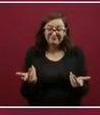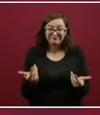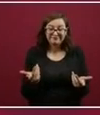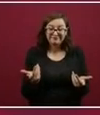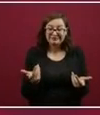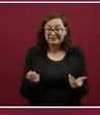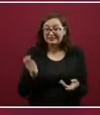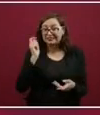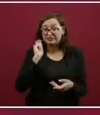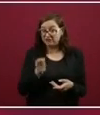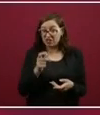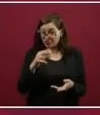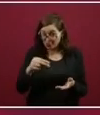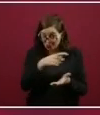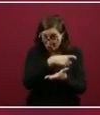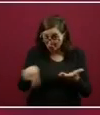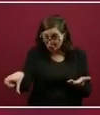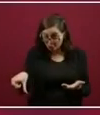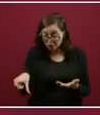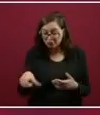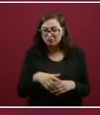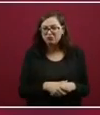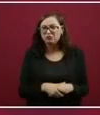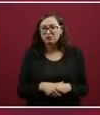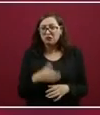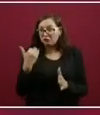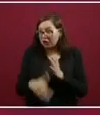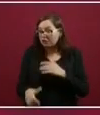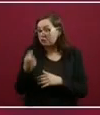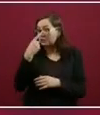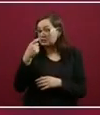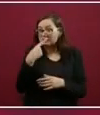estén comprando las medicinas o que falten las medicinas,